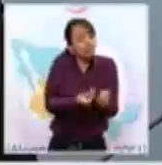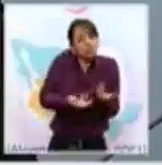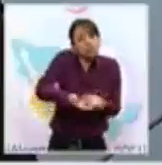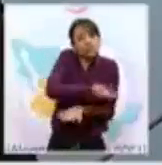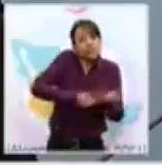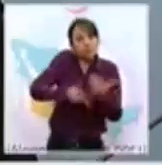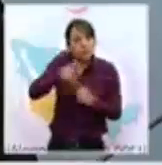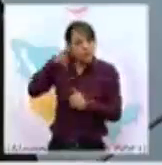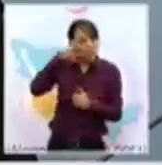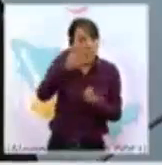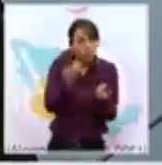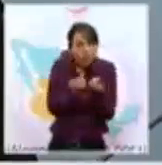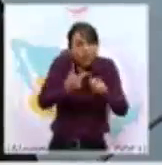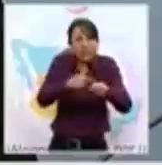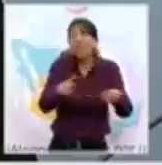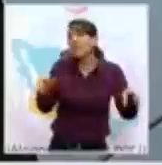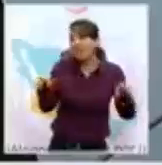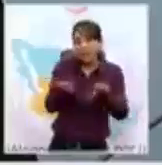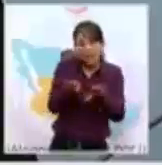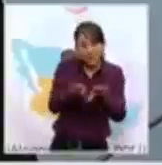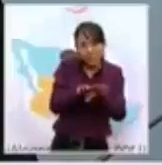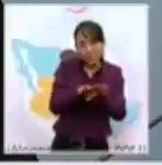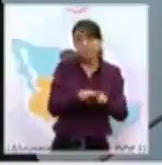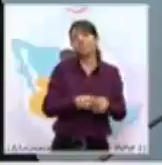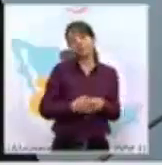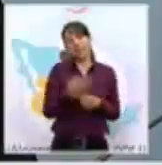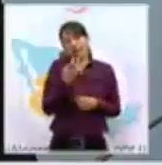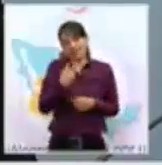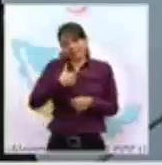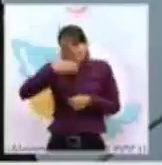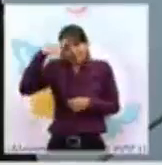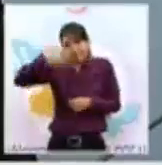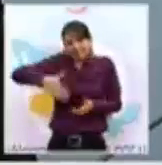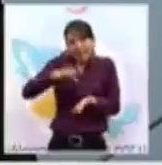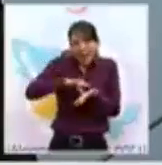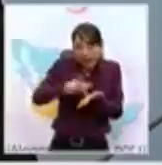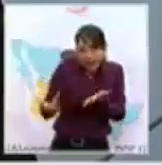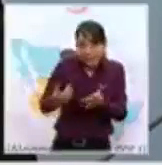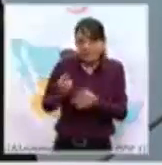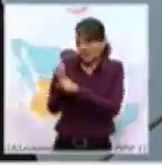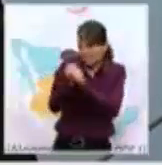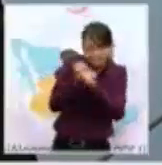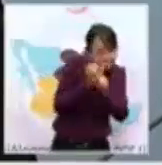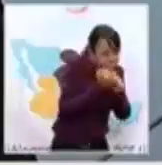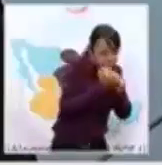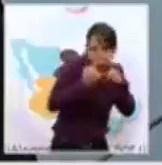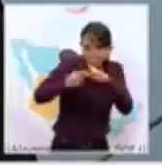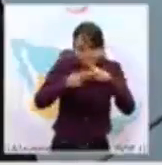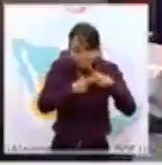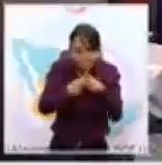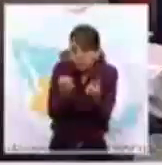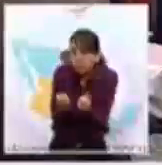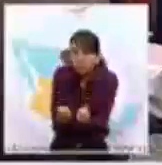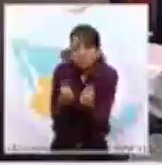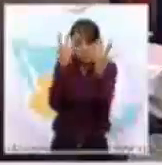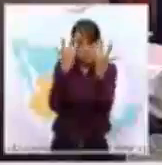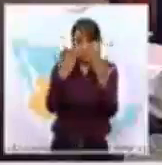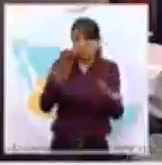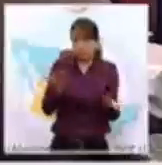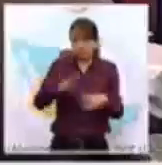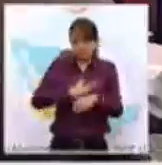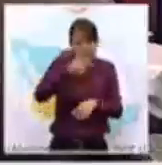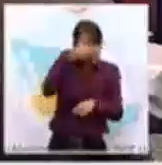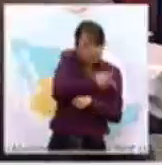ahora de manera mucho más puntual gracias al censo, muchísimas de las escuelas del país no tienen algunos de los